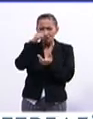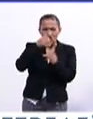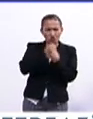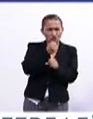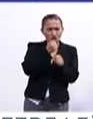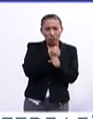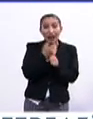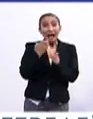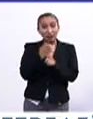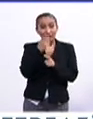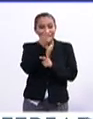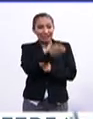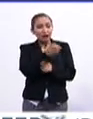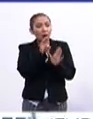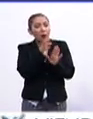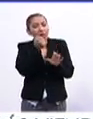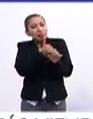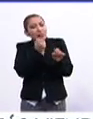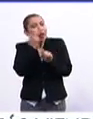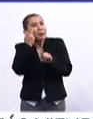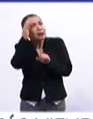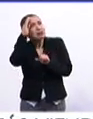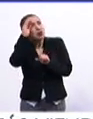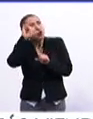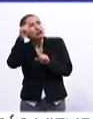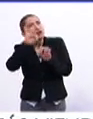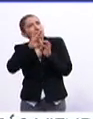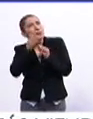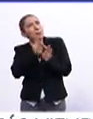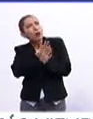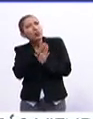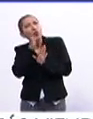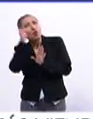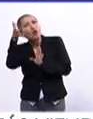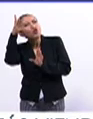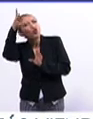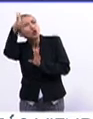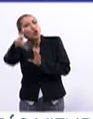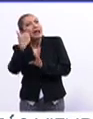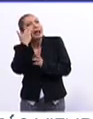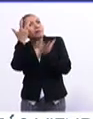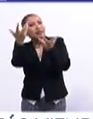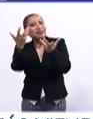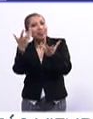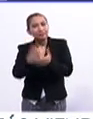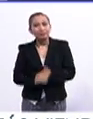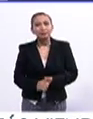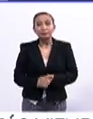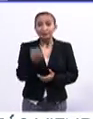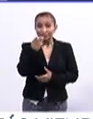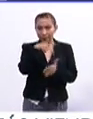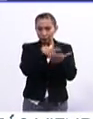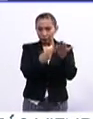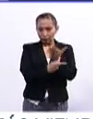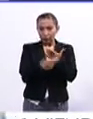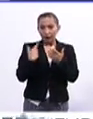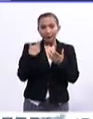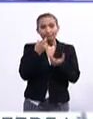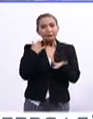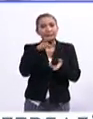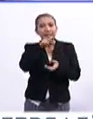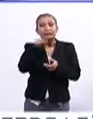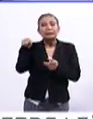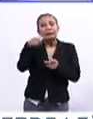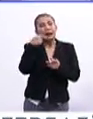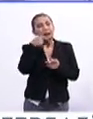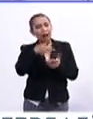tal. Entonces también es como un ejercicio para pensar de qué otra forma podemos acercarnos a este futuro que quisiéramos vivir. Este proyecto despierta la